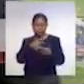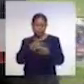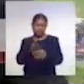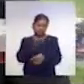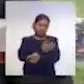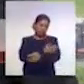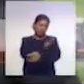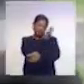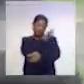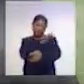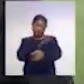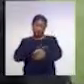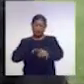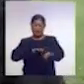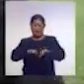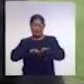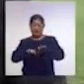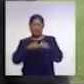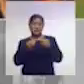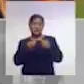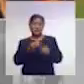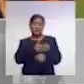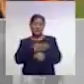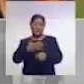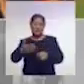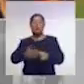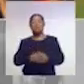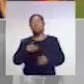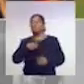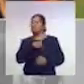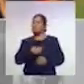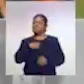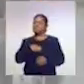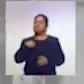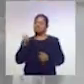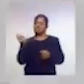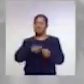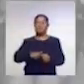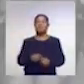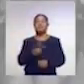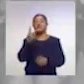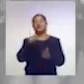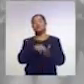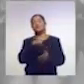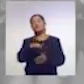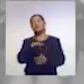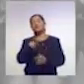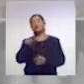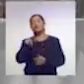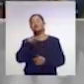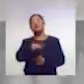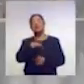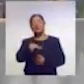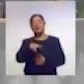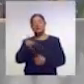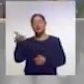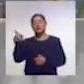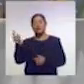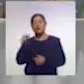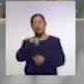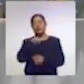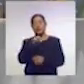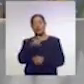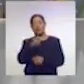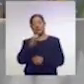pues muy contenta porque pues me tocó ser parte de esto. En el 2018 tuvo la oportunidad de estar en Liga MX Femenil con Necaxa,